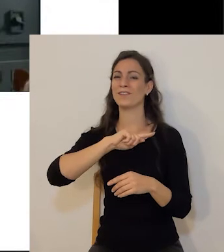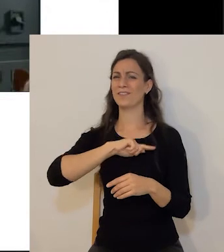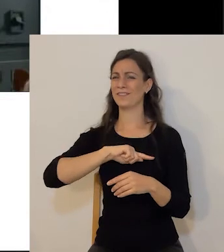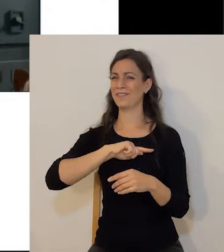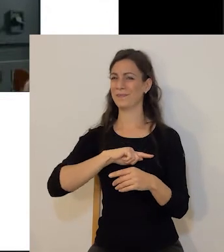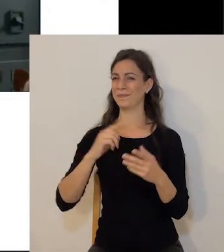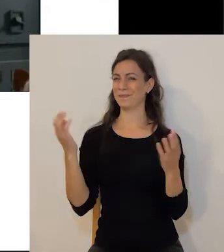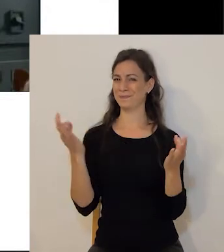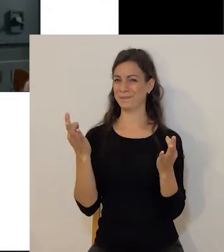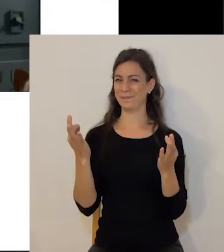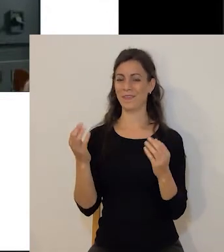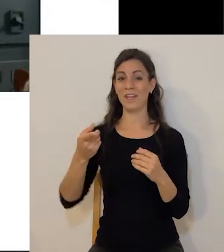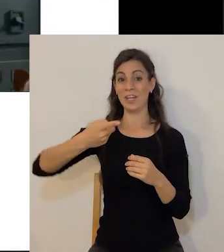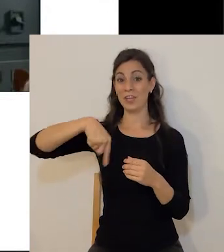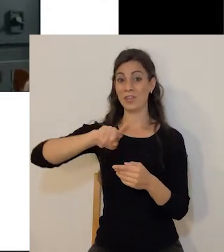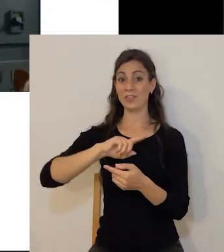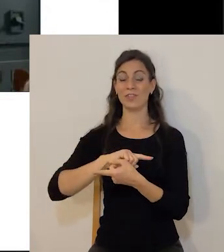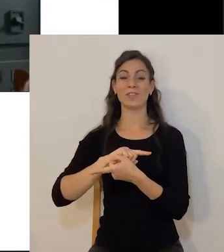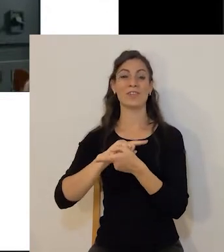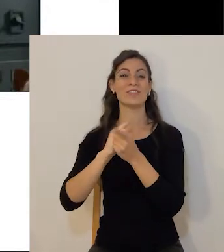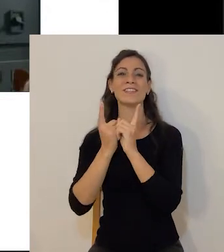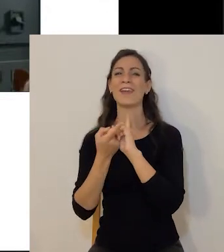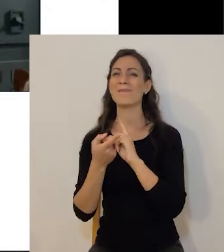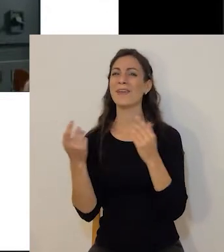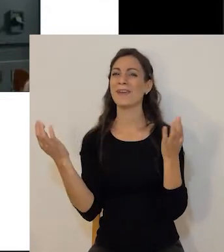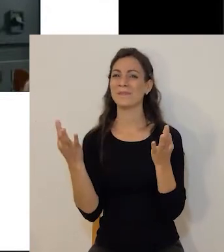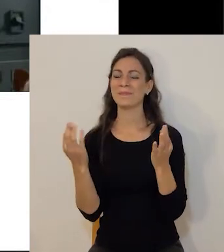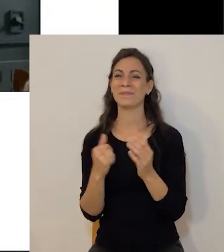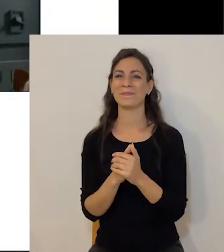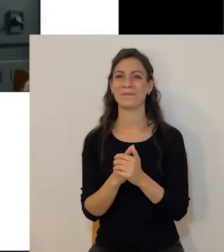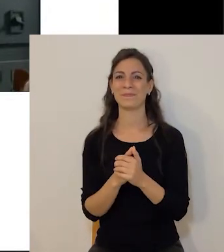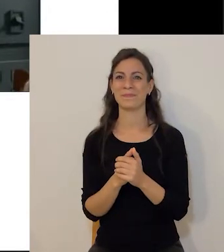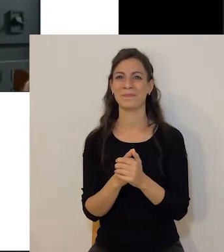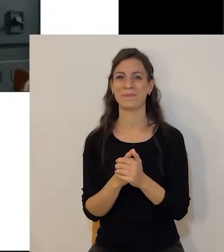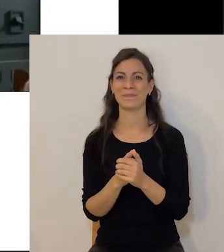cómo podemos cambiar